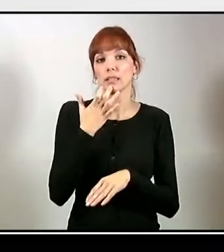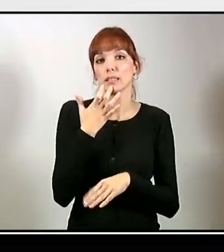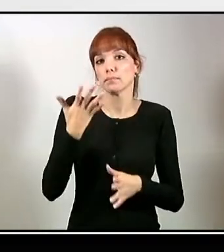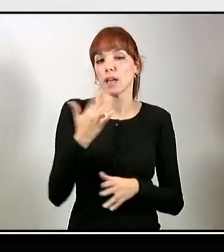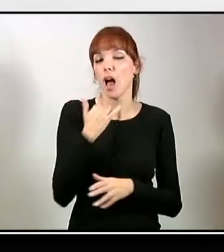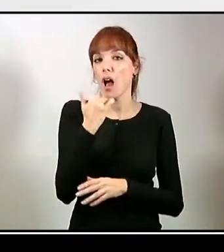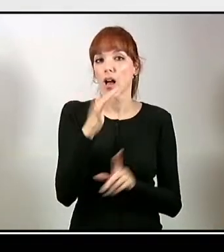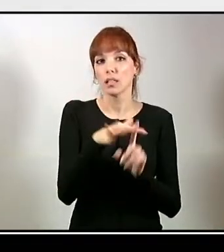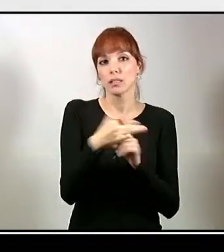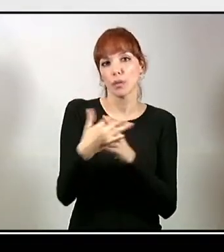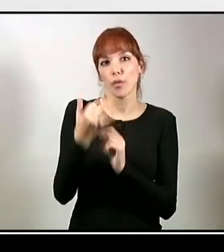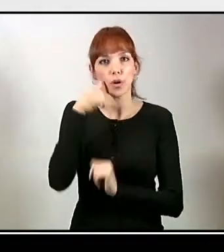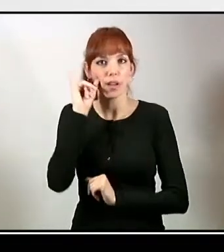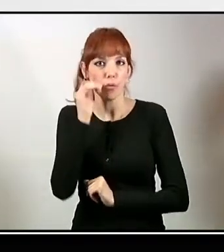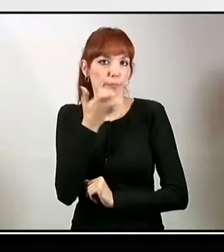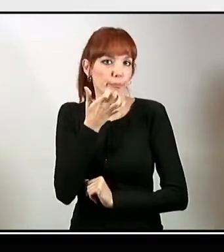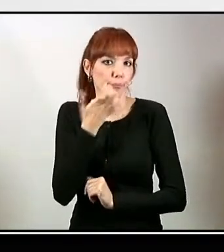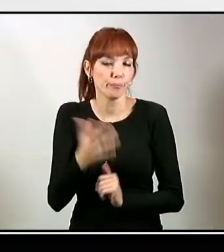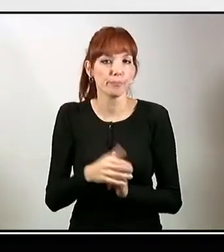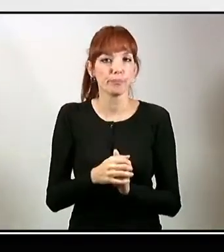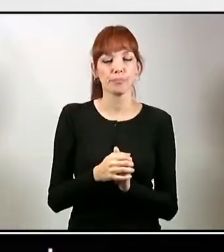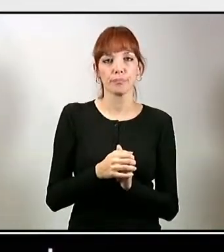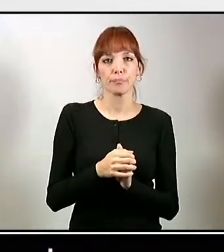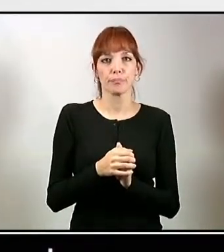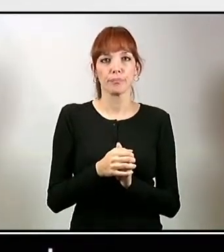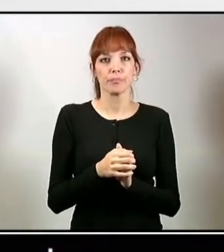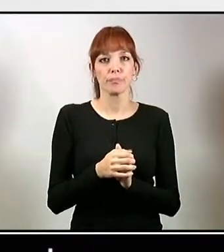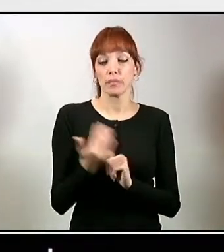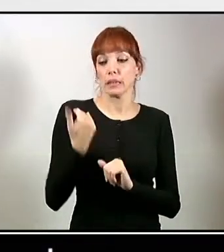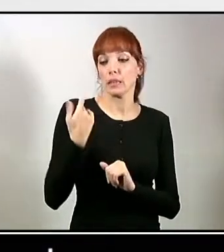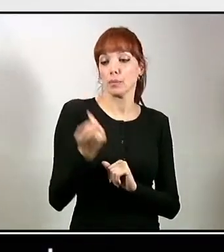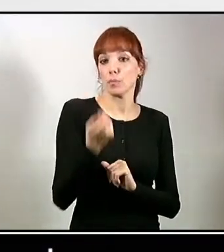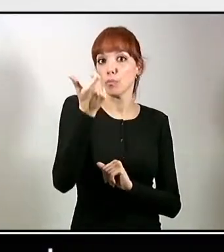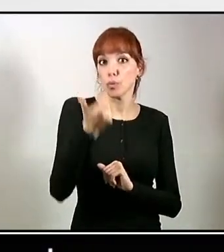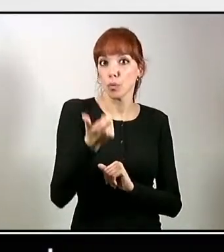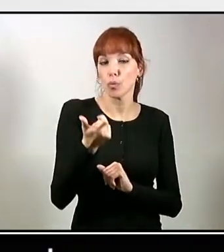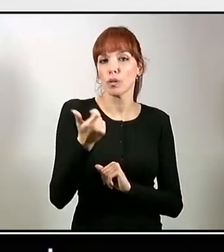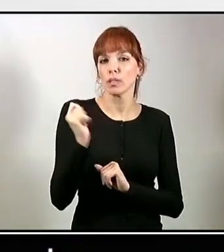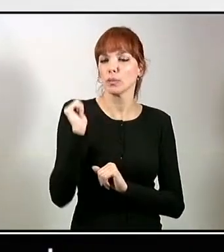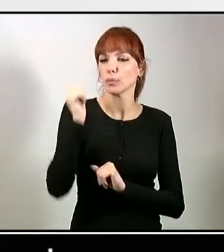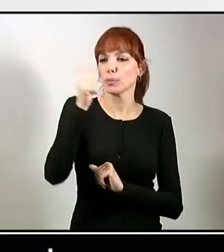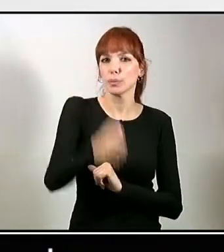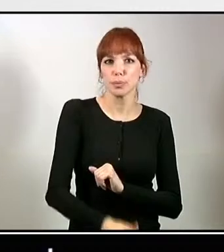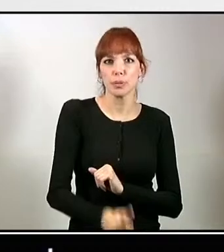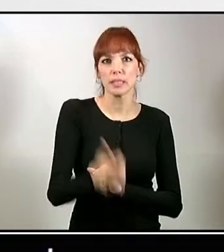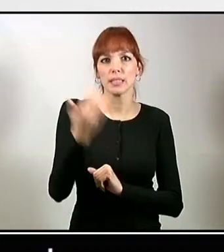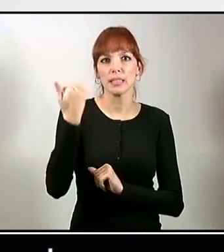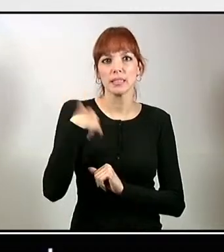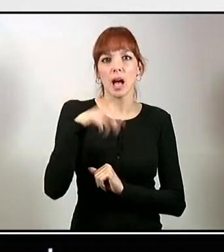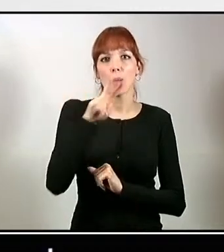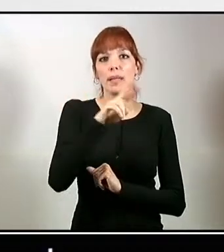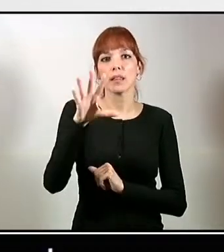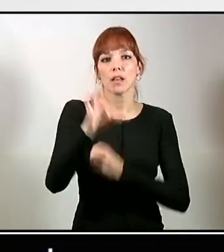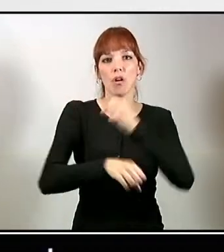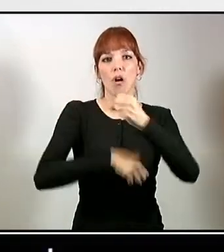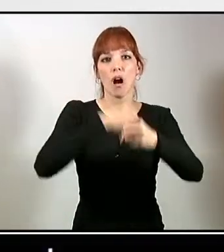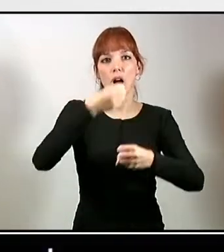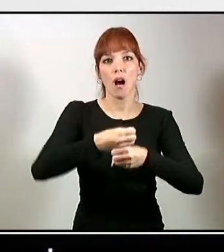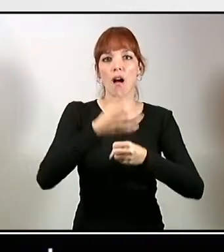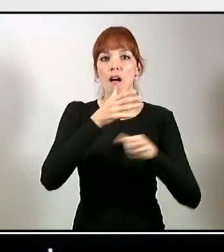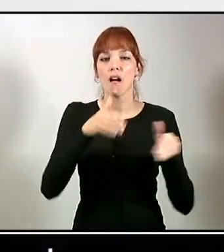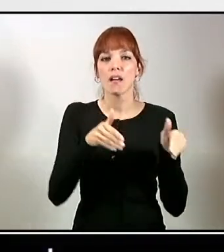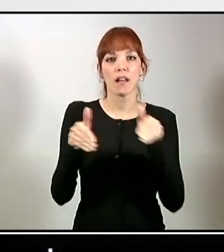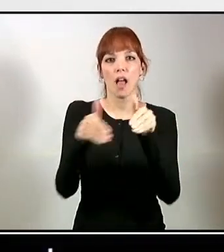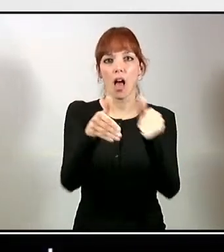de situaciones. Hemos conmemorado hace poco los 25 años de la riada de Badajoz. Y cuando hemos visto